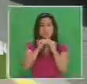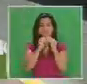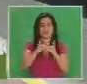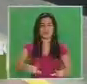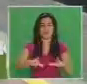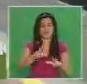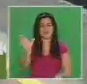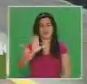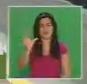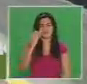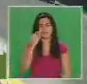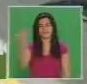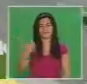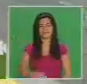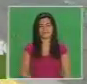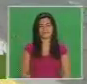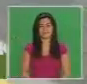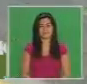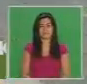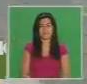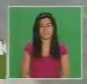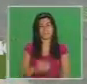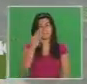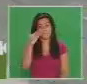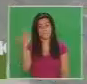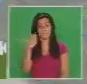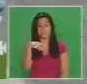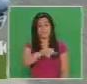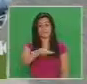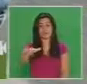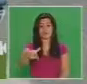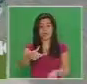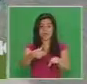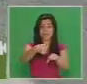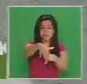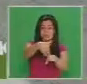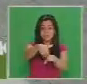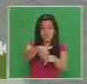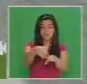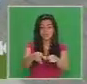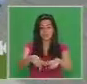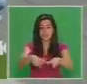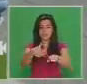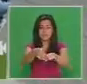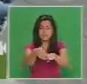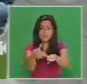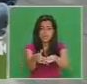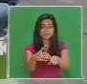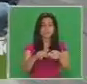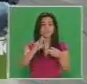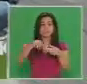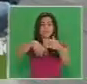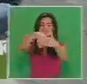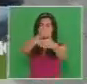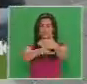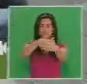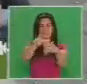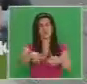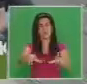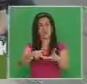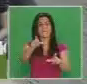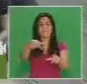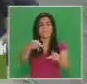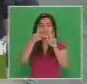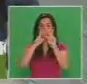vida. Se pueden ver la recuperación de los brocales, pintura de fachada, limpieza de contenedores. Y